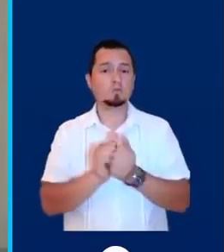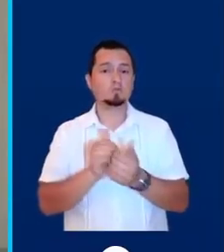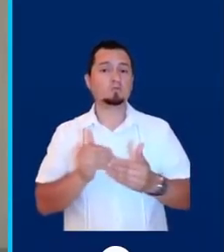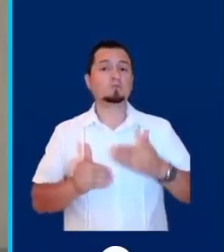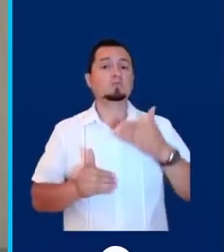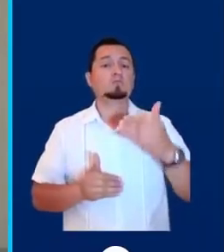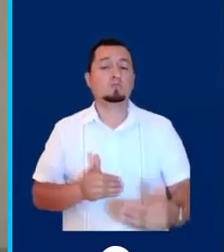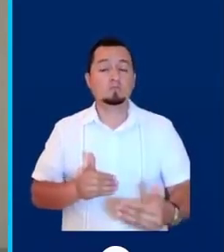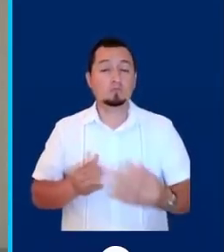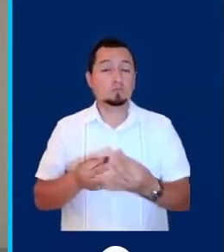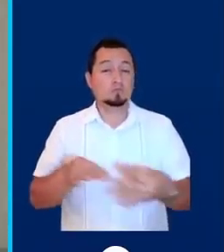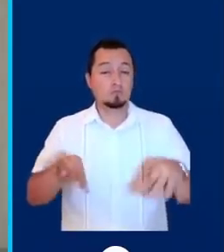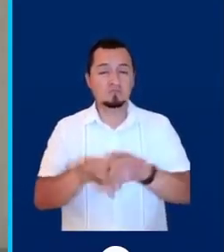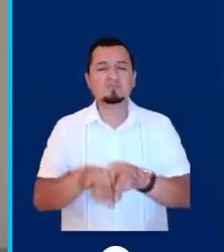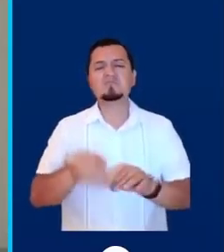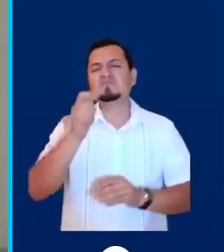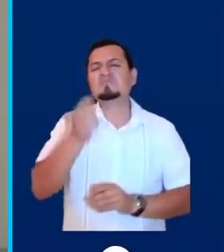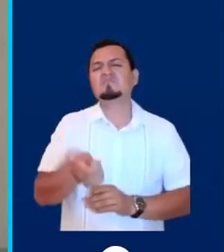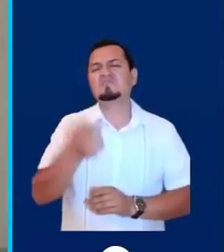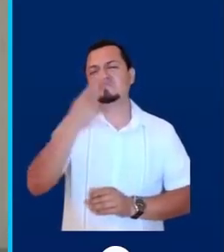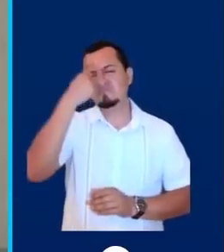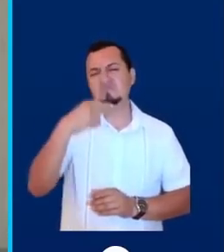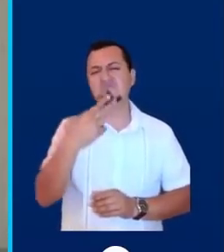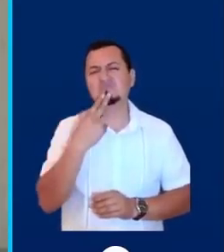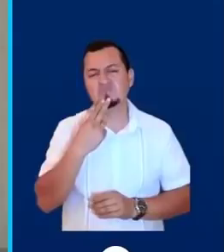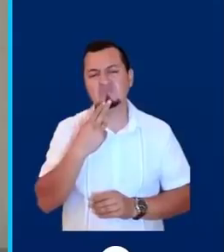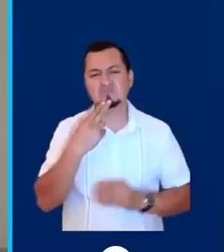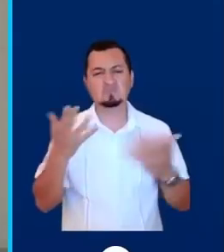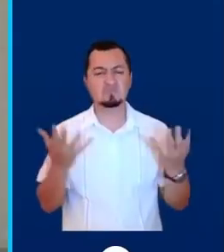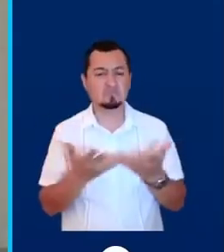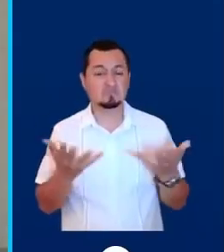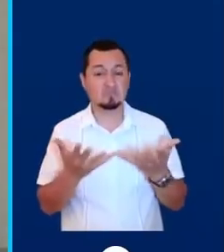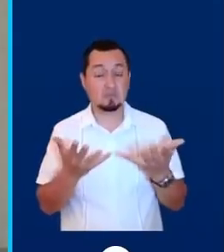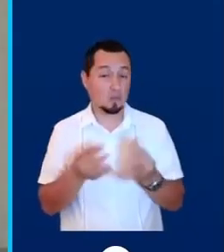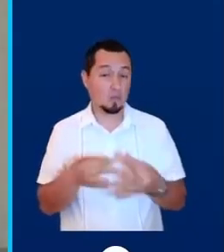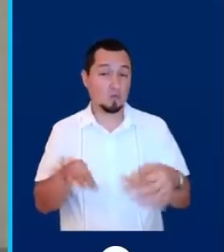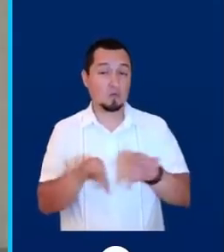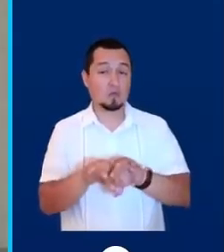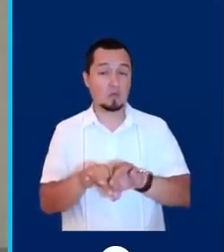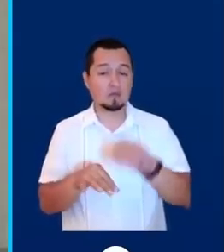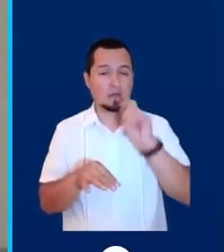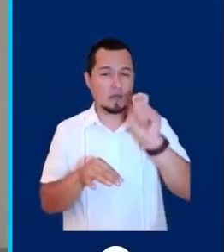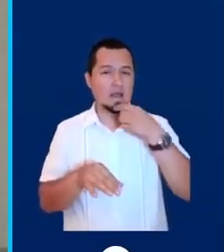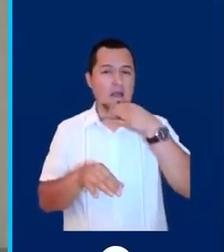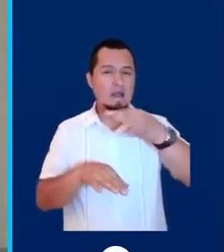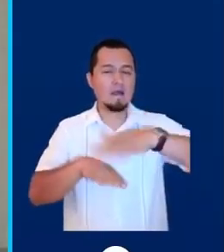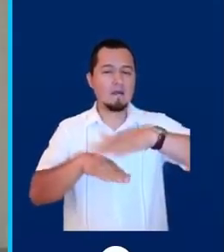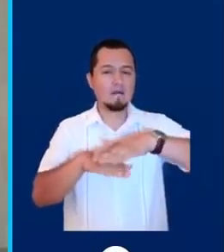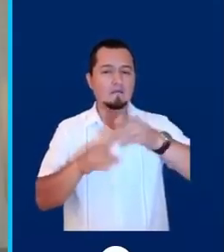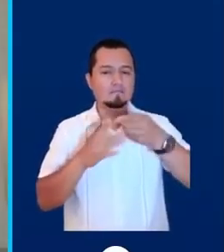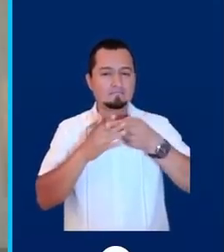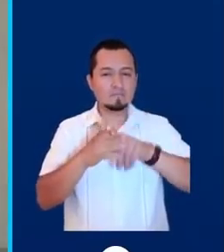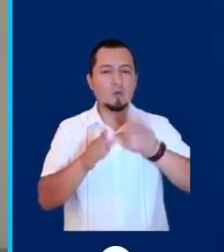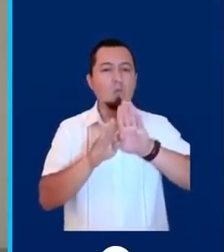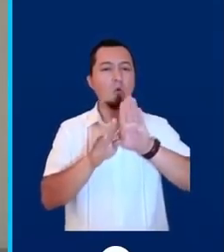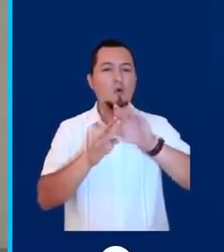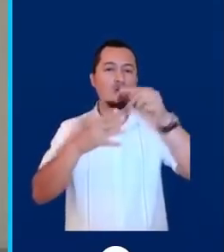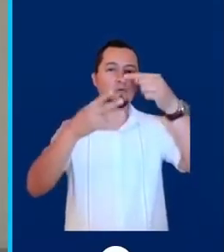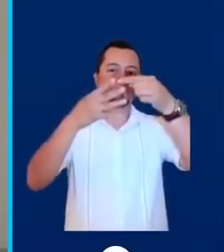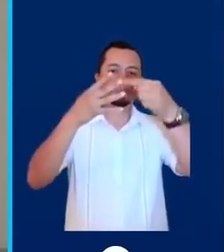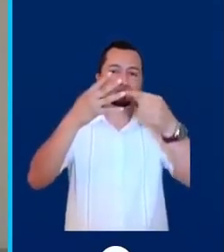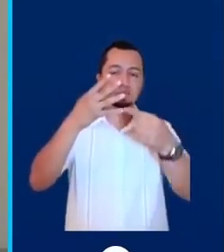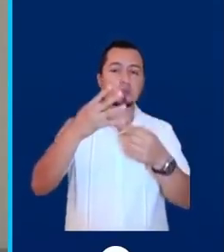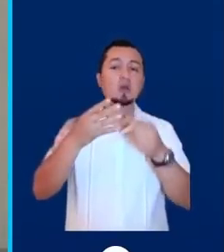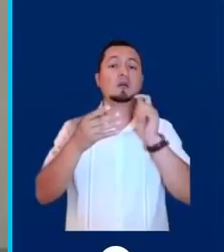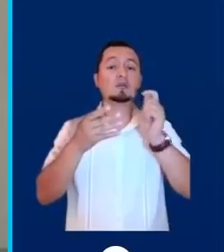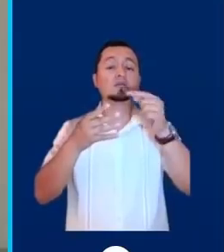importante, que incluye, y creo que es importante iniciar por esta parte, que incluye